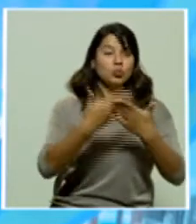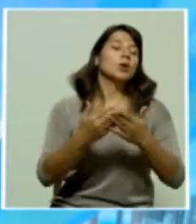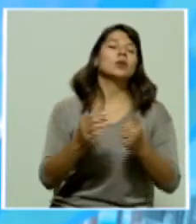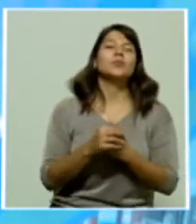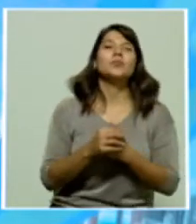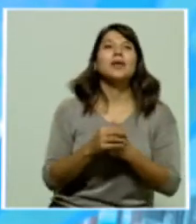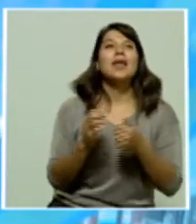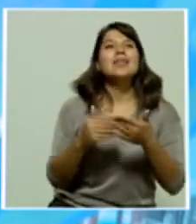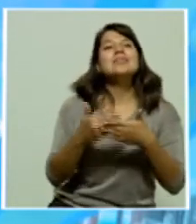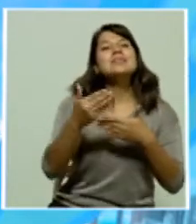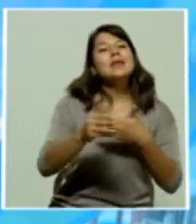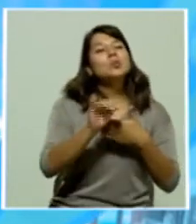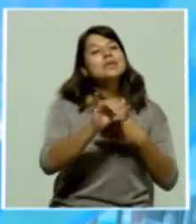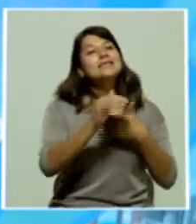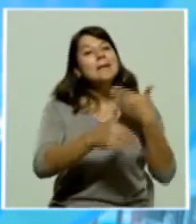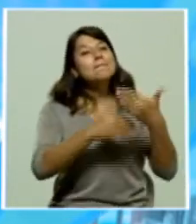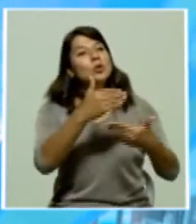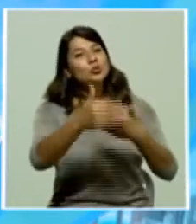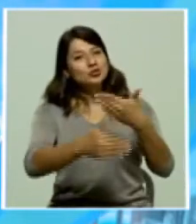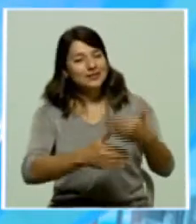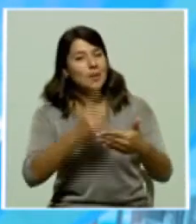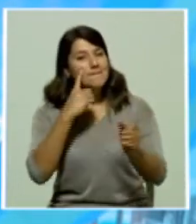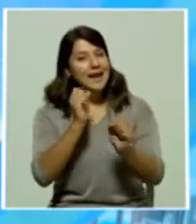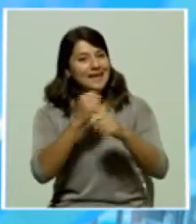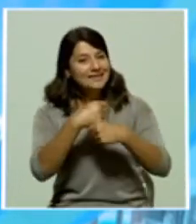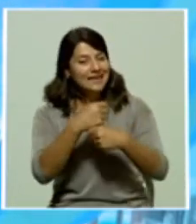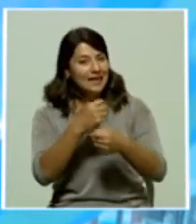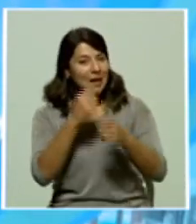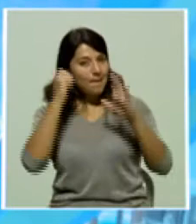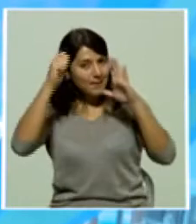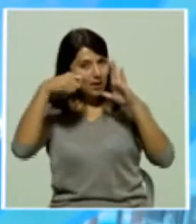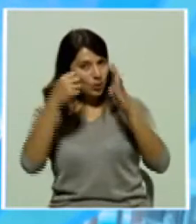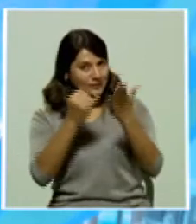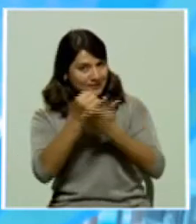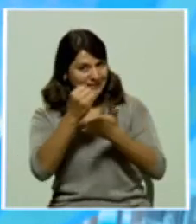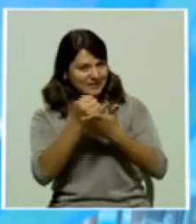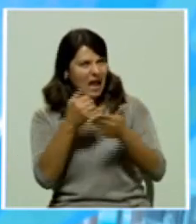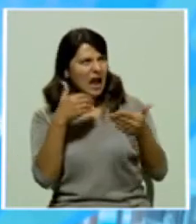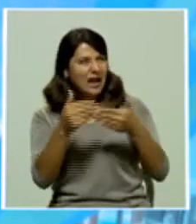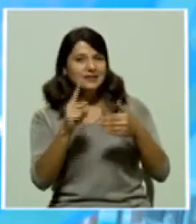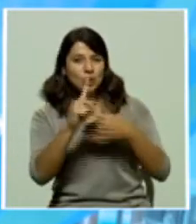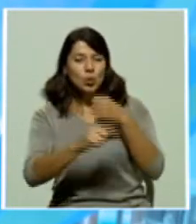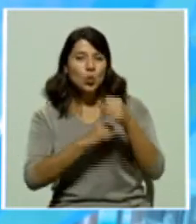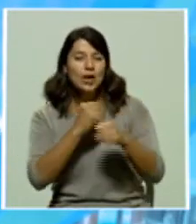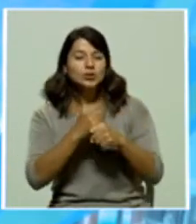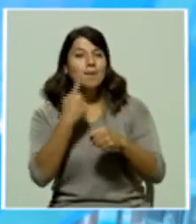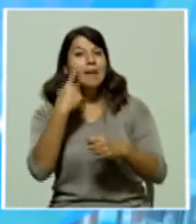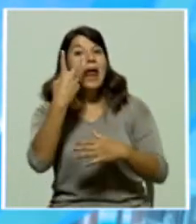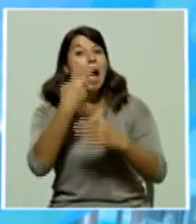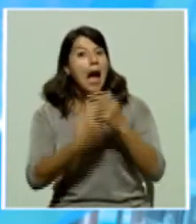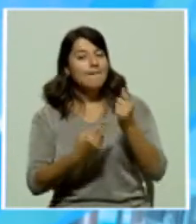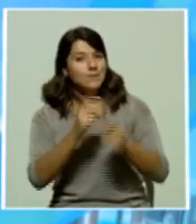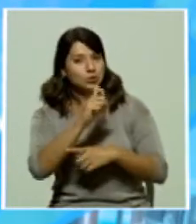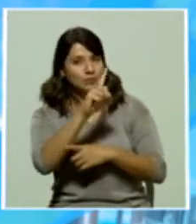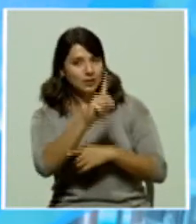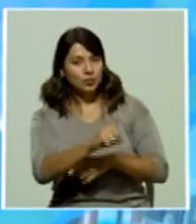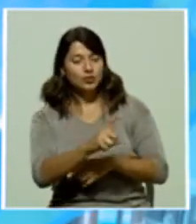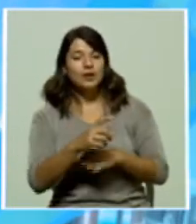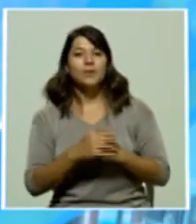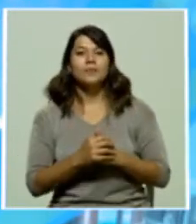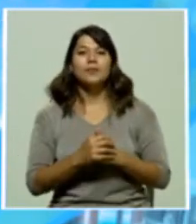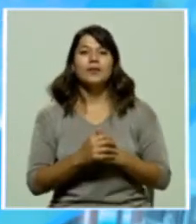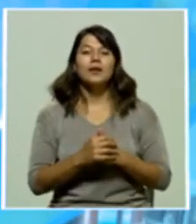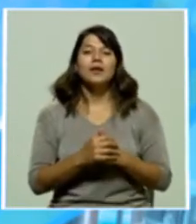de prácticamente un año en este documental, para ambos es la pregunta: ¿cuál